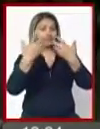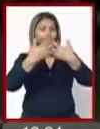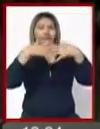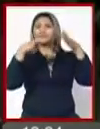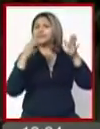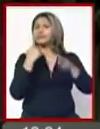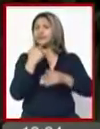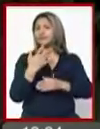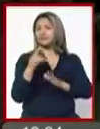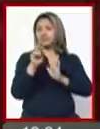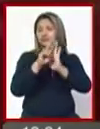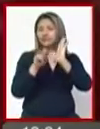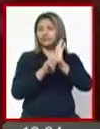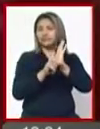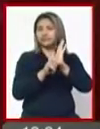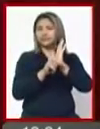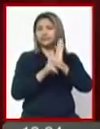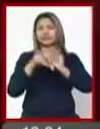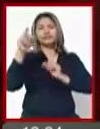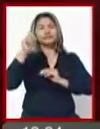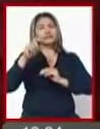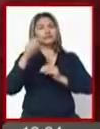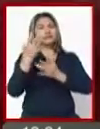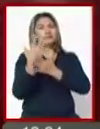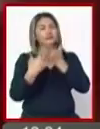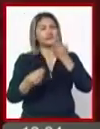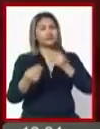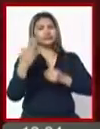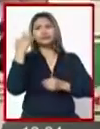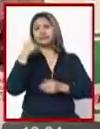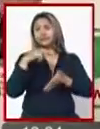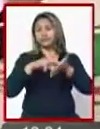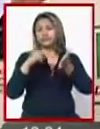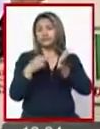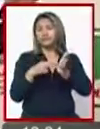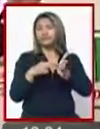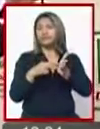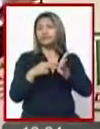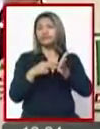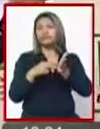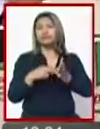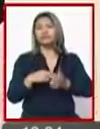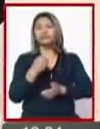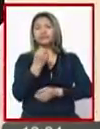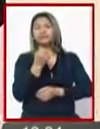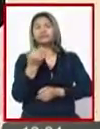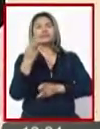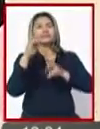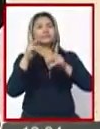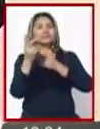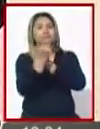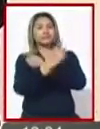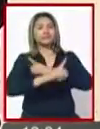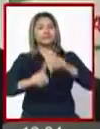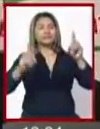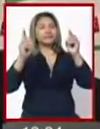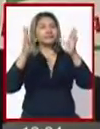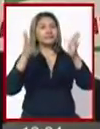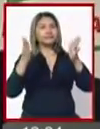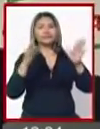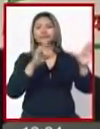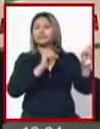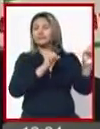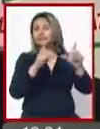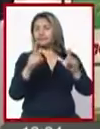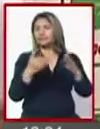empresarios como una normativa que debe de abrogarse. Inclusive, los mismos parlamentarios de demócratas alistan una